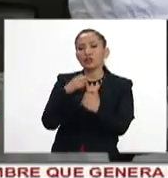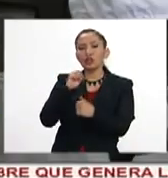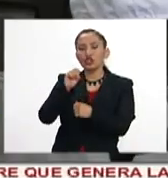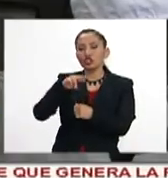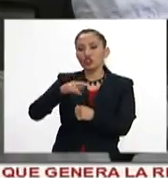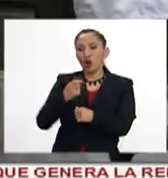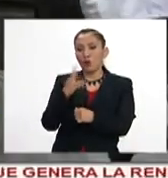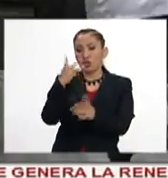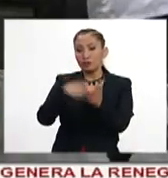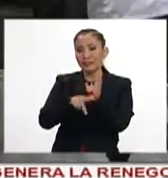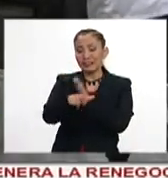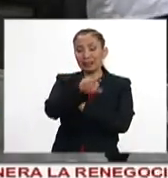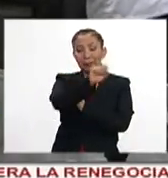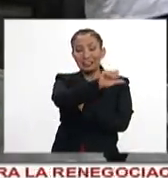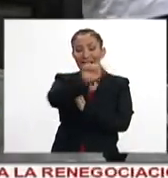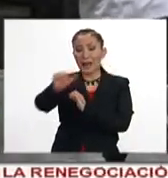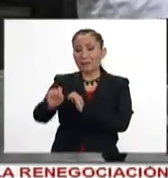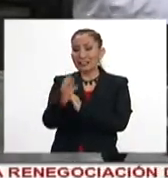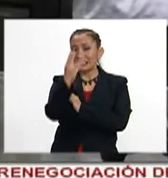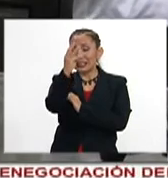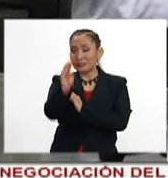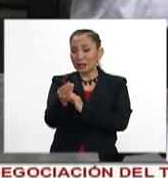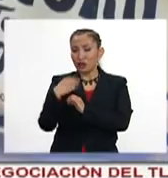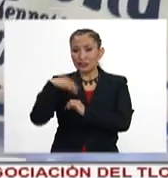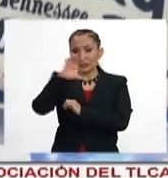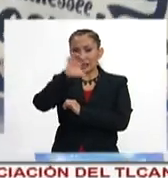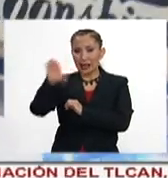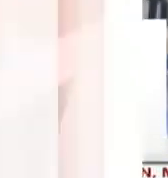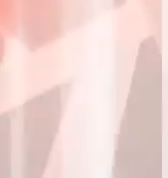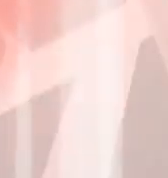se va a realizar del 20 al 23 de mayo en Chicago.